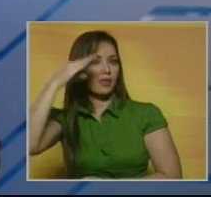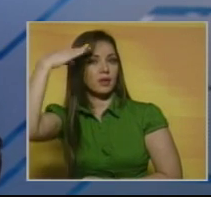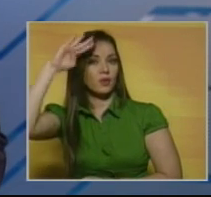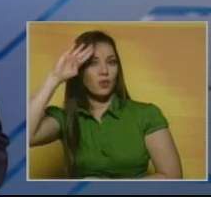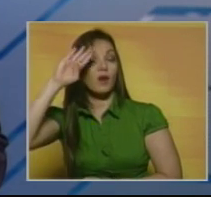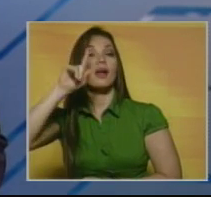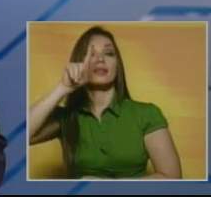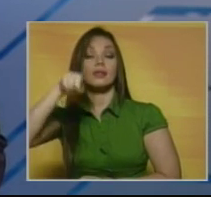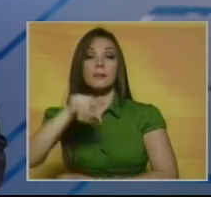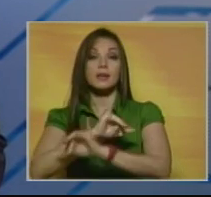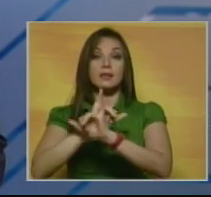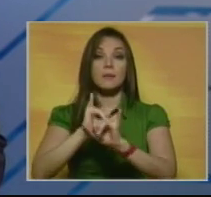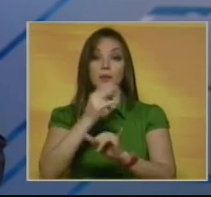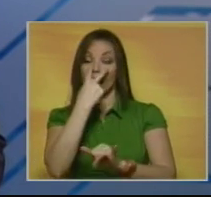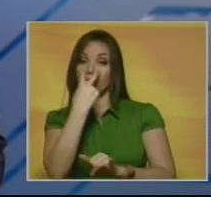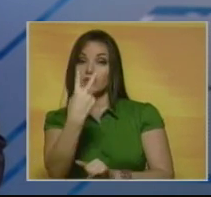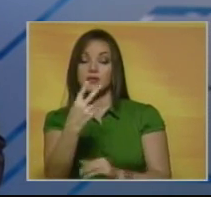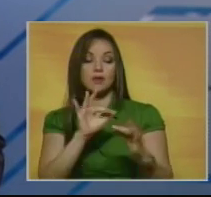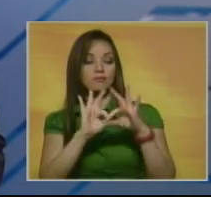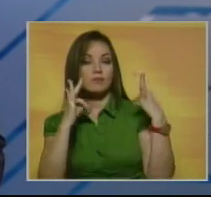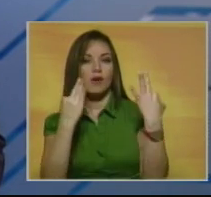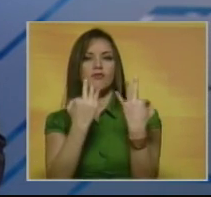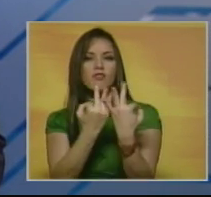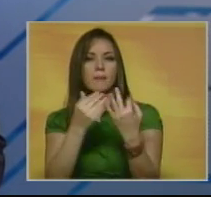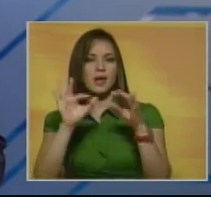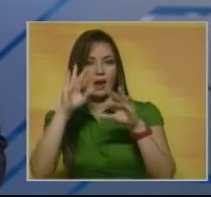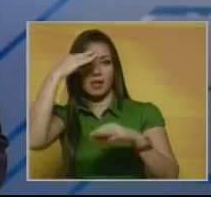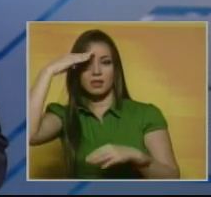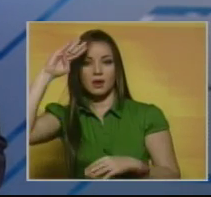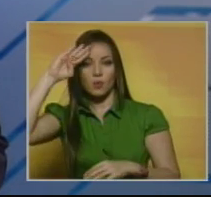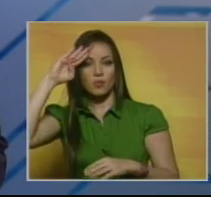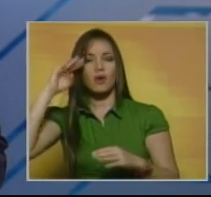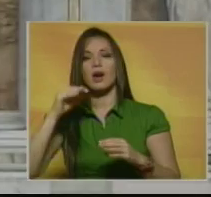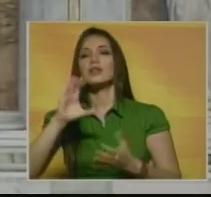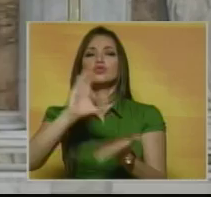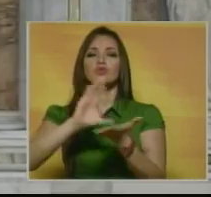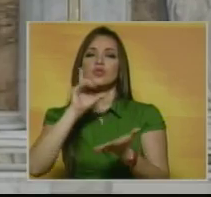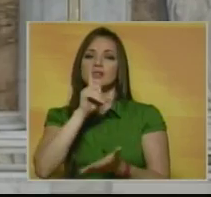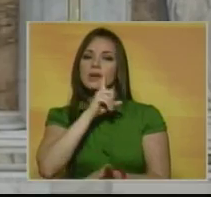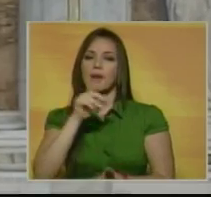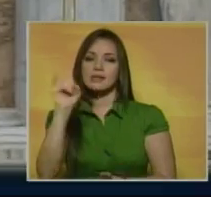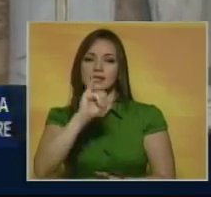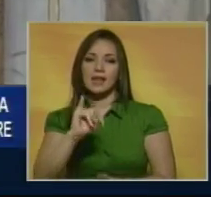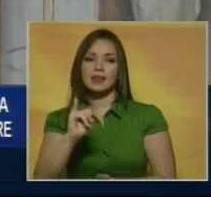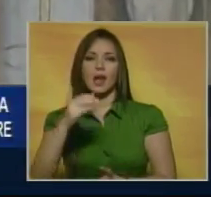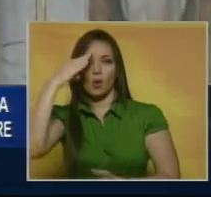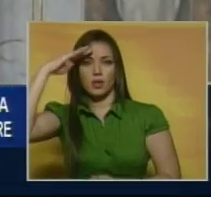familias cubanas en la Catedral de Nuestra Señora de la Asunción en Santiago de Cuba.